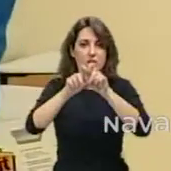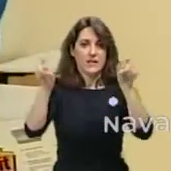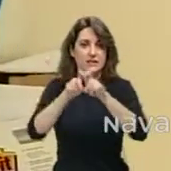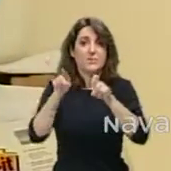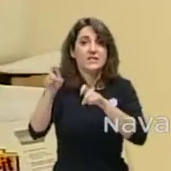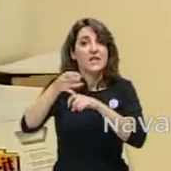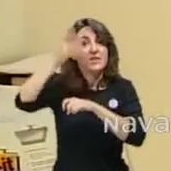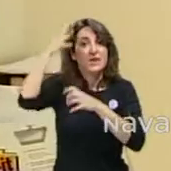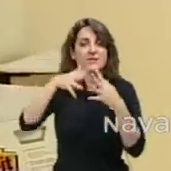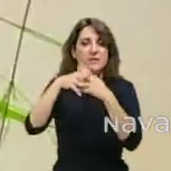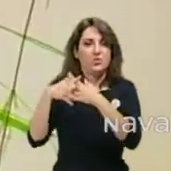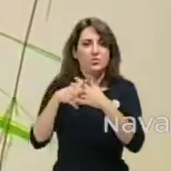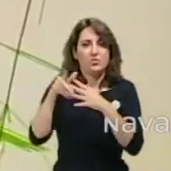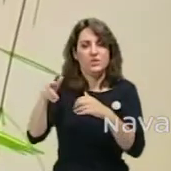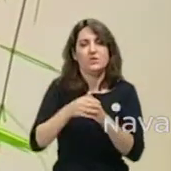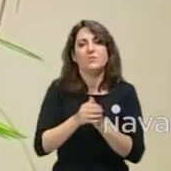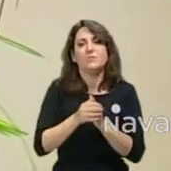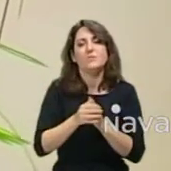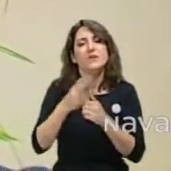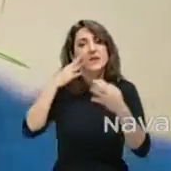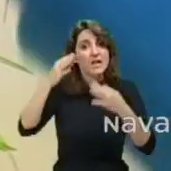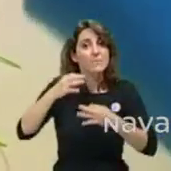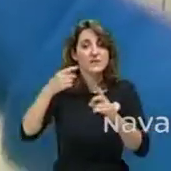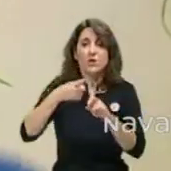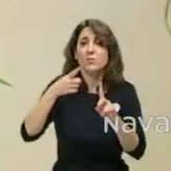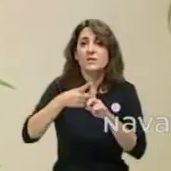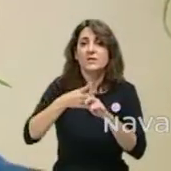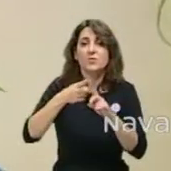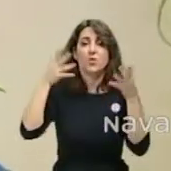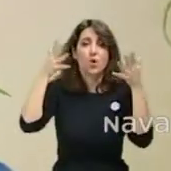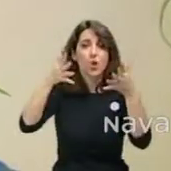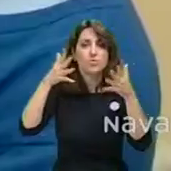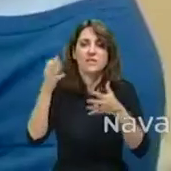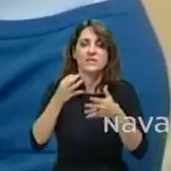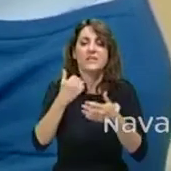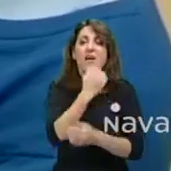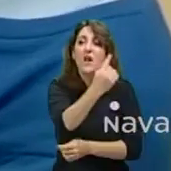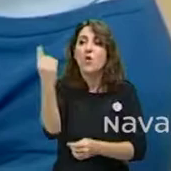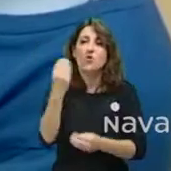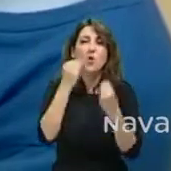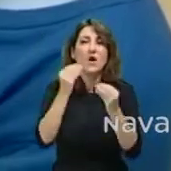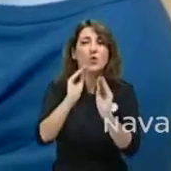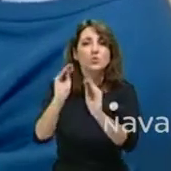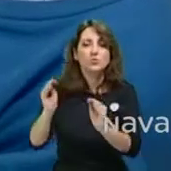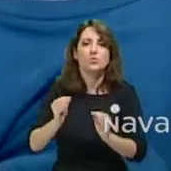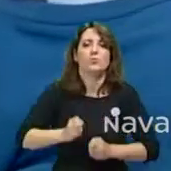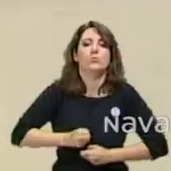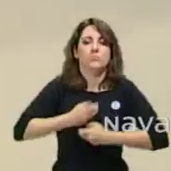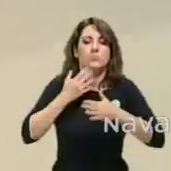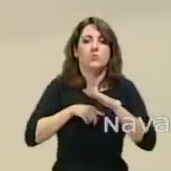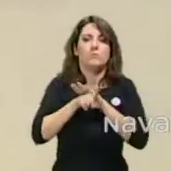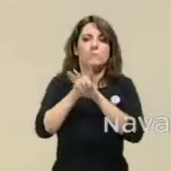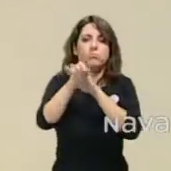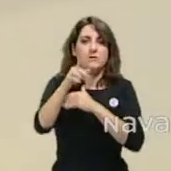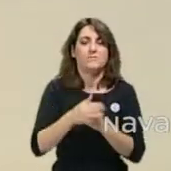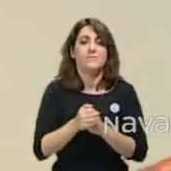Estados Unidos. Realmente el coaching lo que pretende es sacar lo mejor de cada uno a la luz, porque muchas veces, sin darnos cuenta, nos convertimos